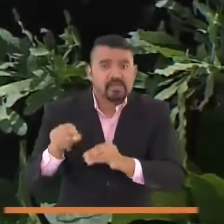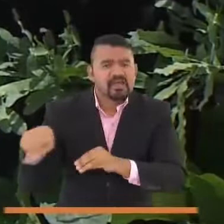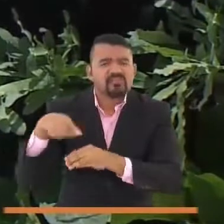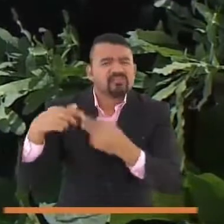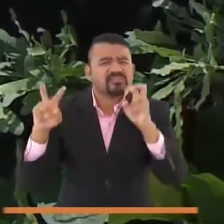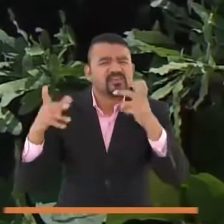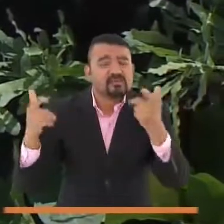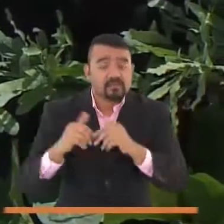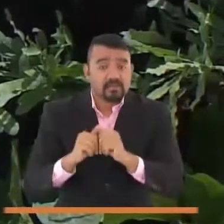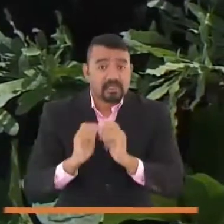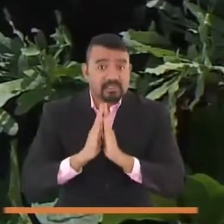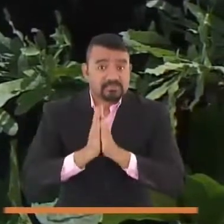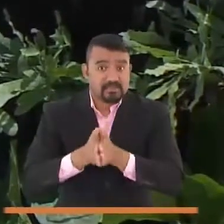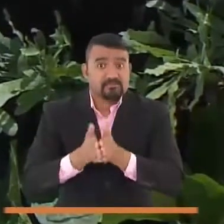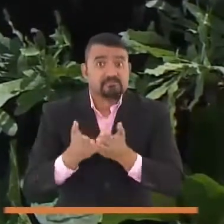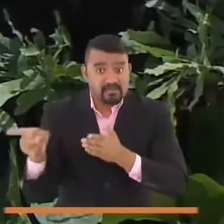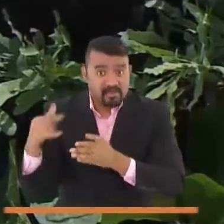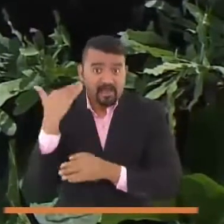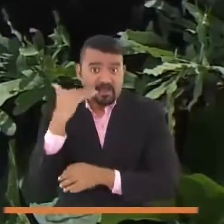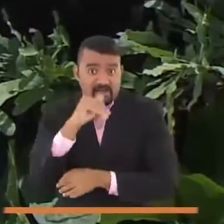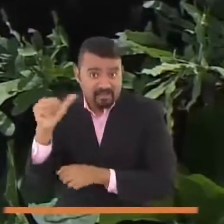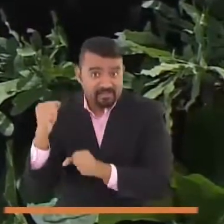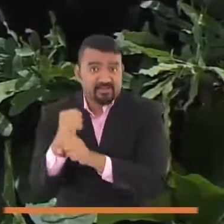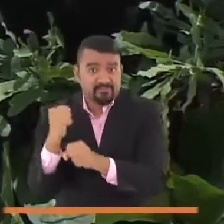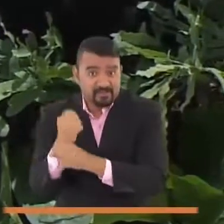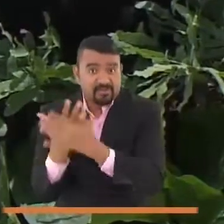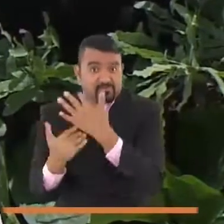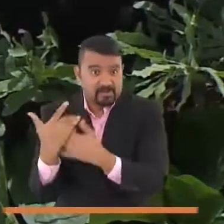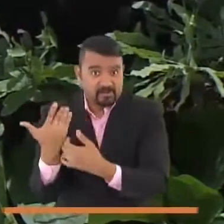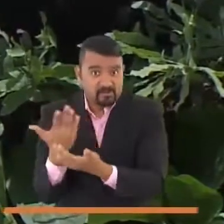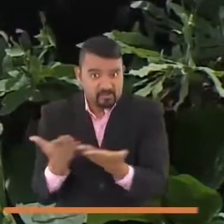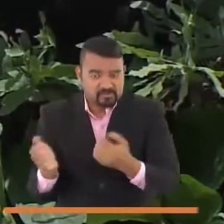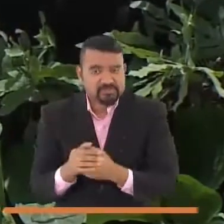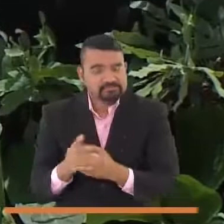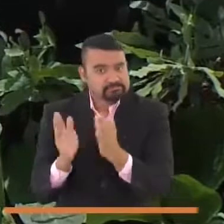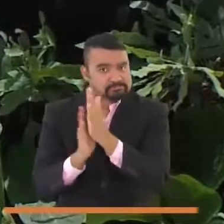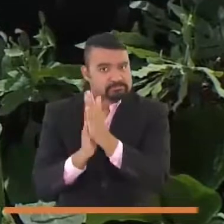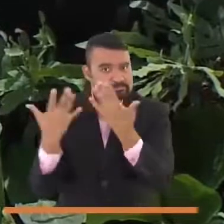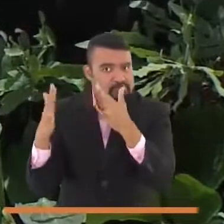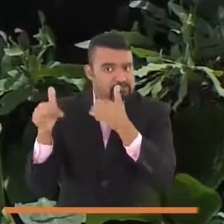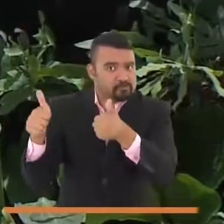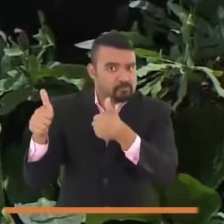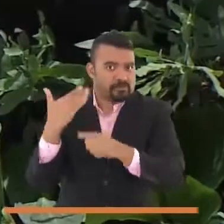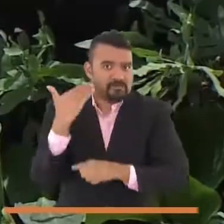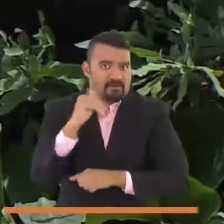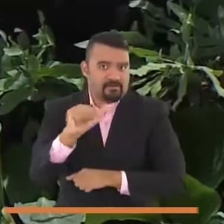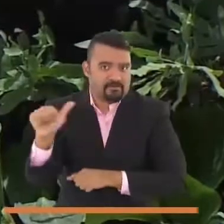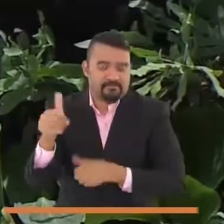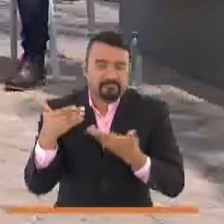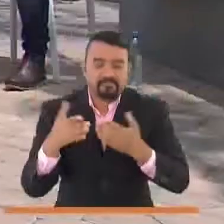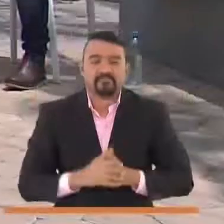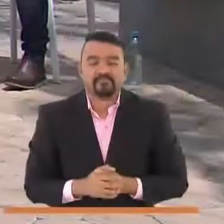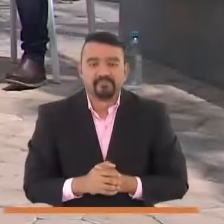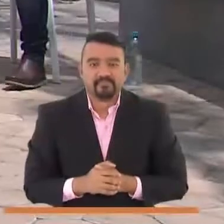construcción de un alumbrado de Navidad para darle esa luz de esperanza a todos los envigadeños. Los